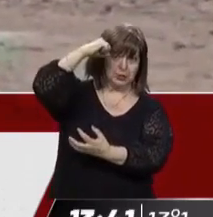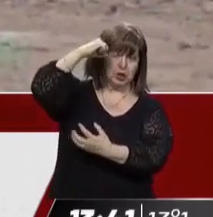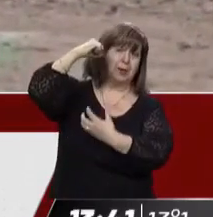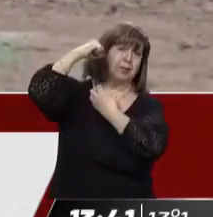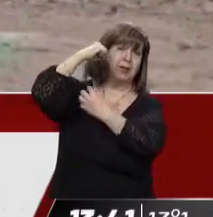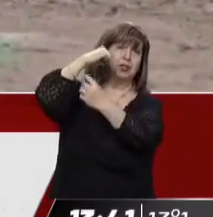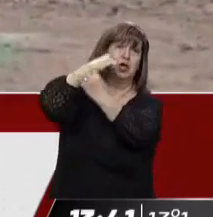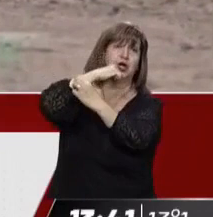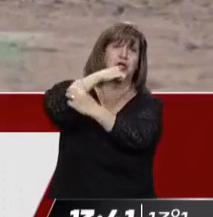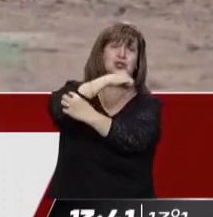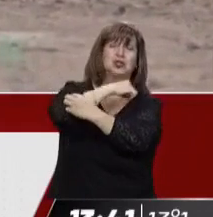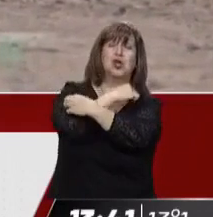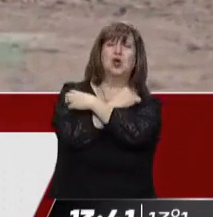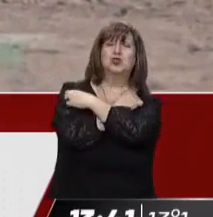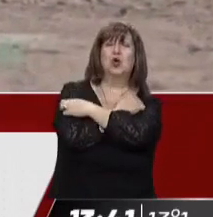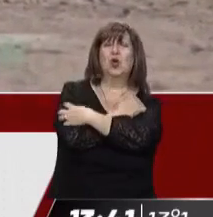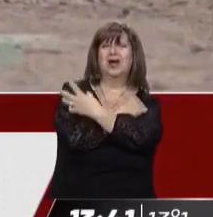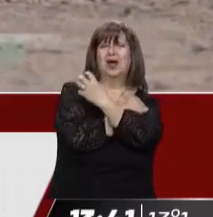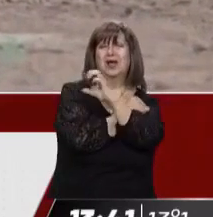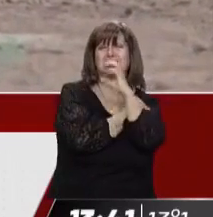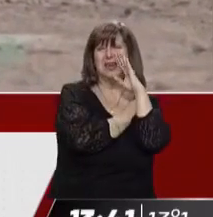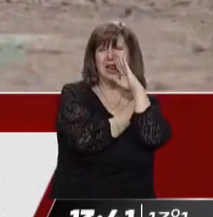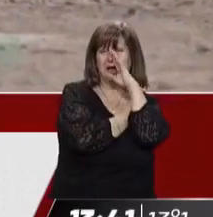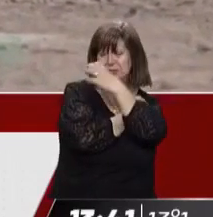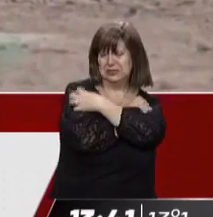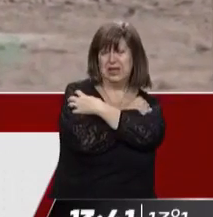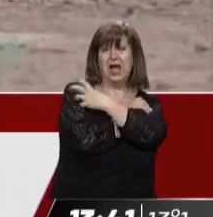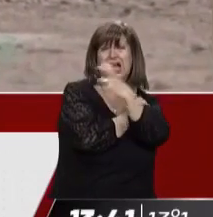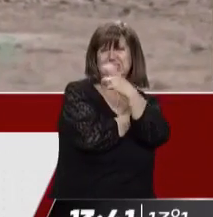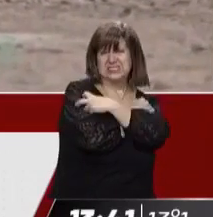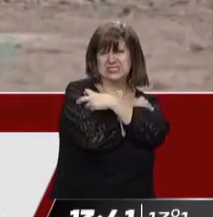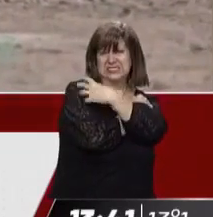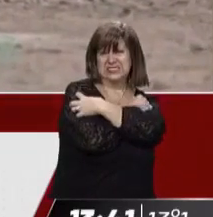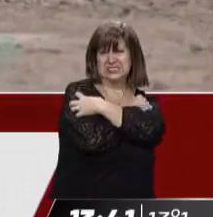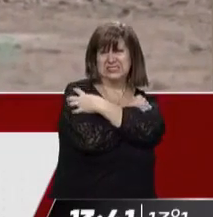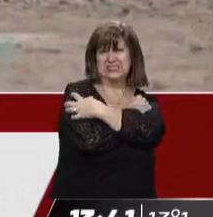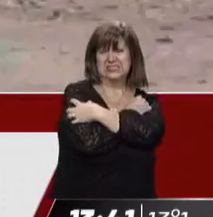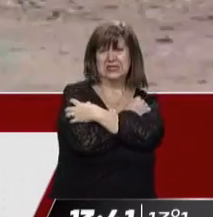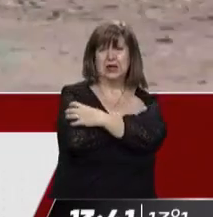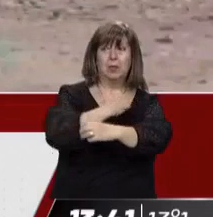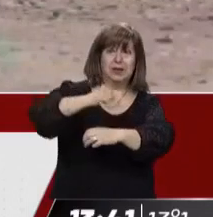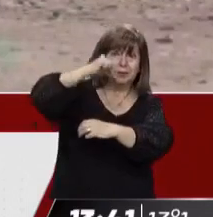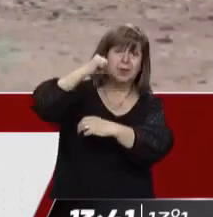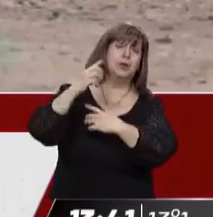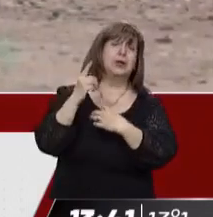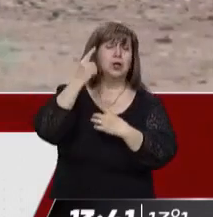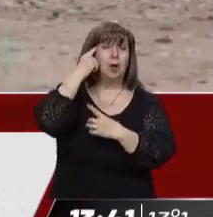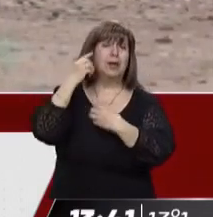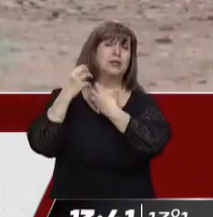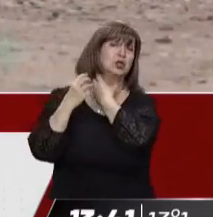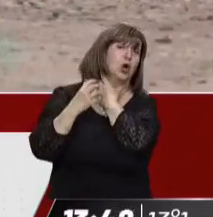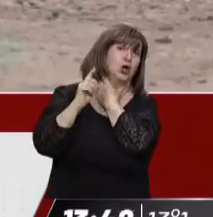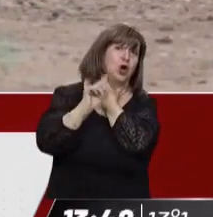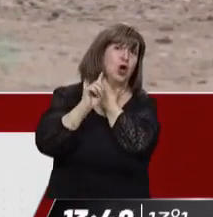me rompe este brazo tengo un hematomas así con un montón clavados que tengo toda la venda acá puesta